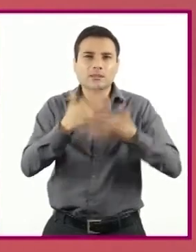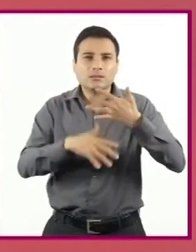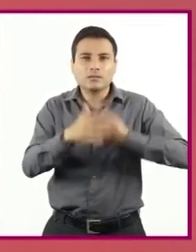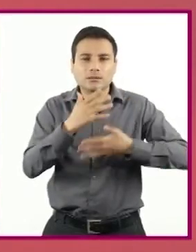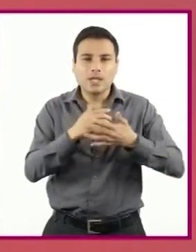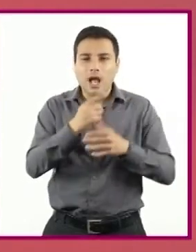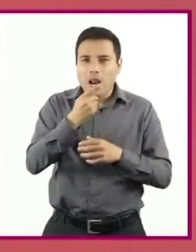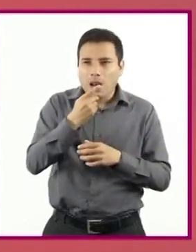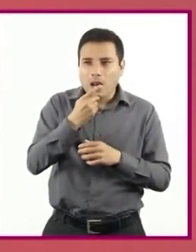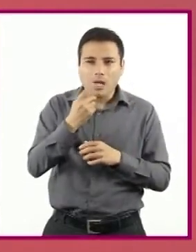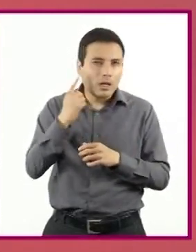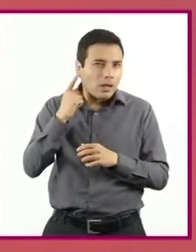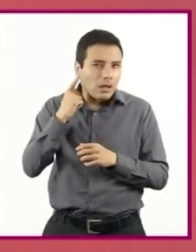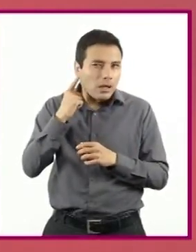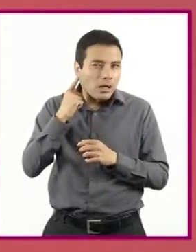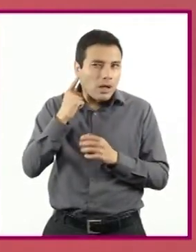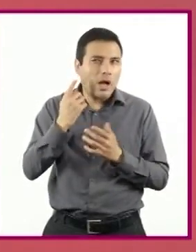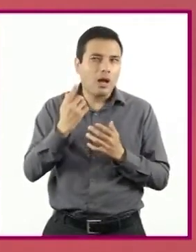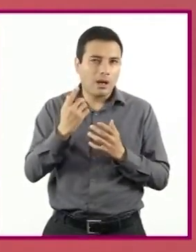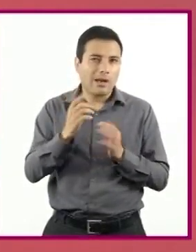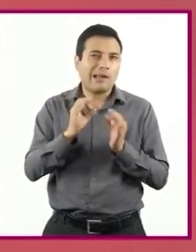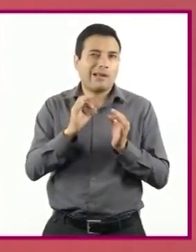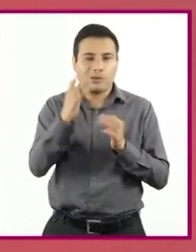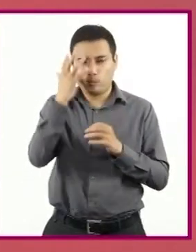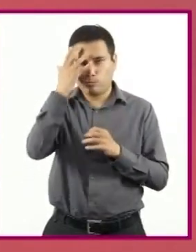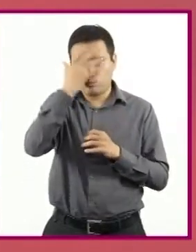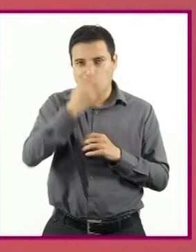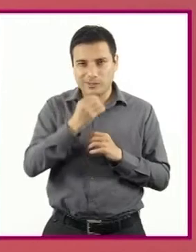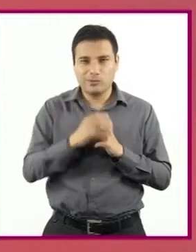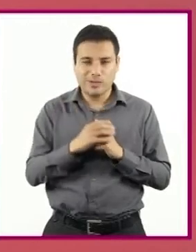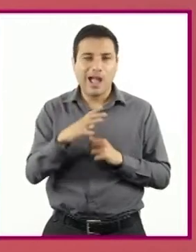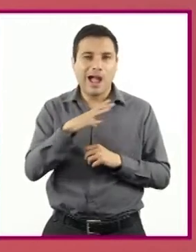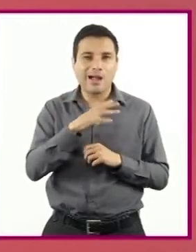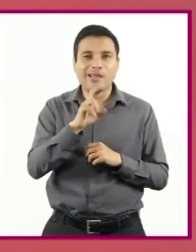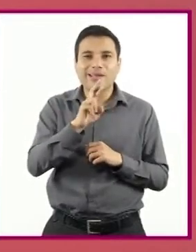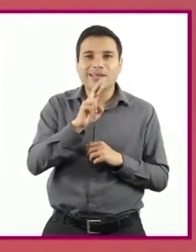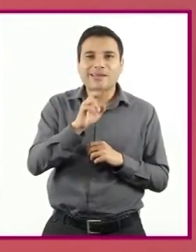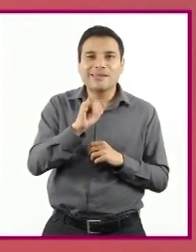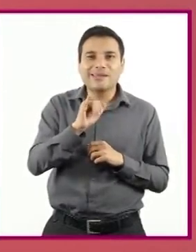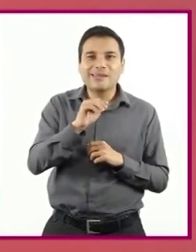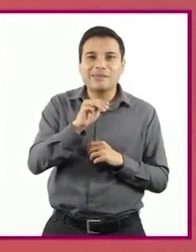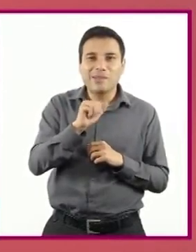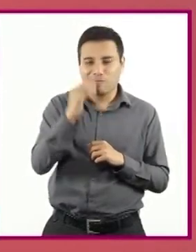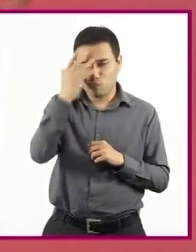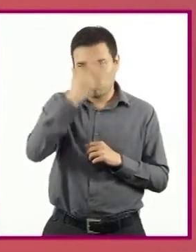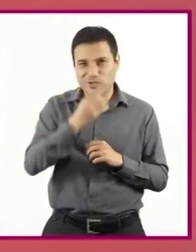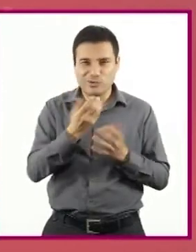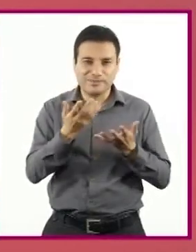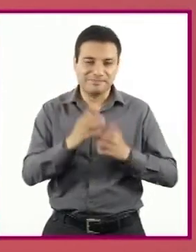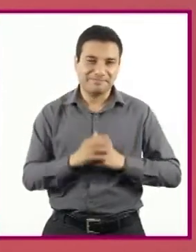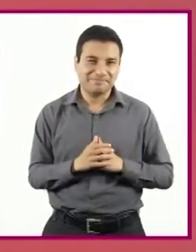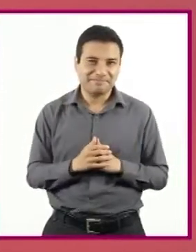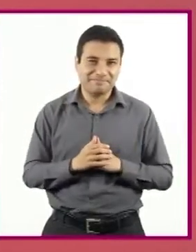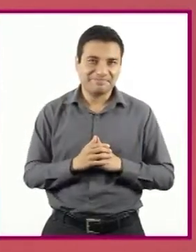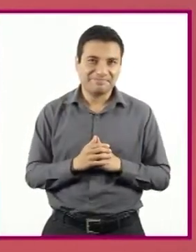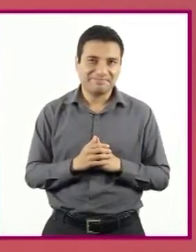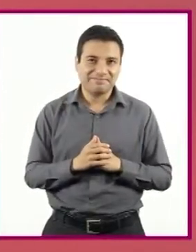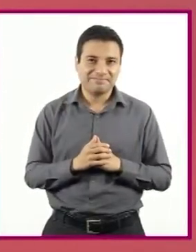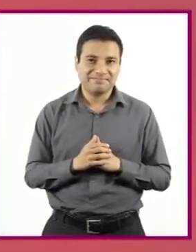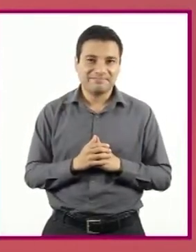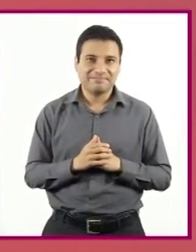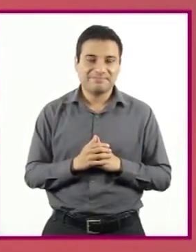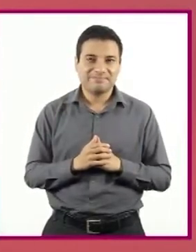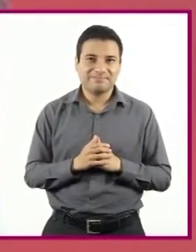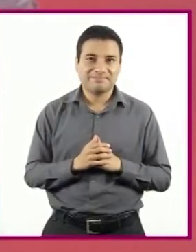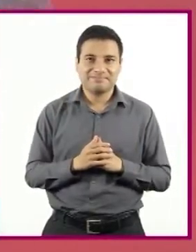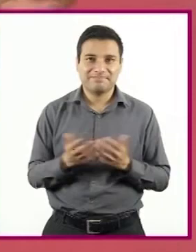sílabas acentuadas y no acentuadas que lo conforman y una rima, la coincidencia de sonidos vocálicos o vocálicos